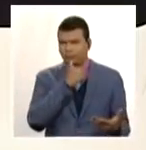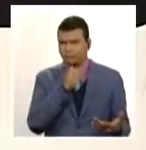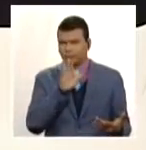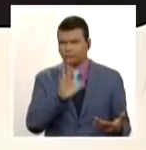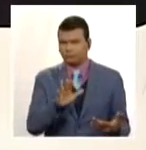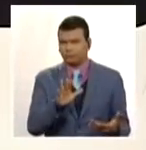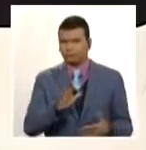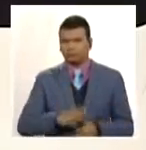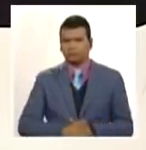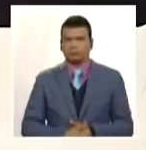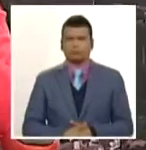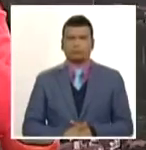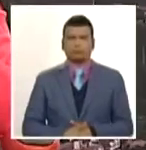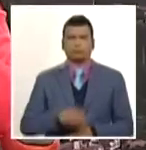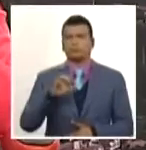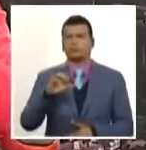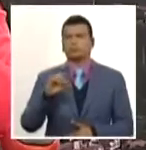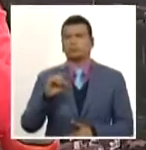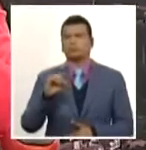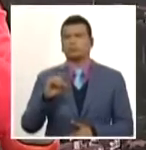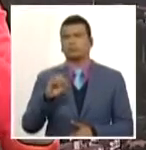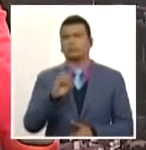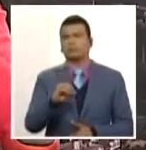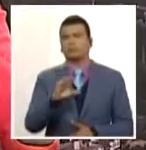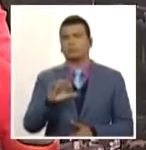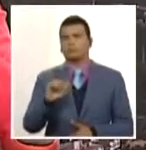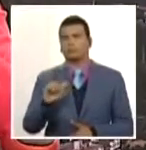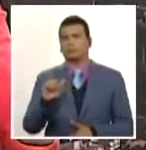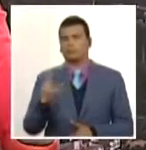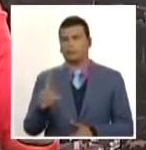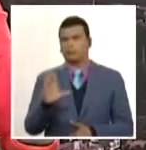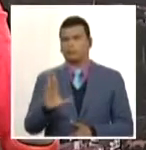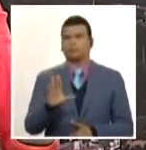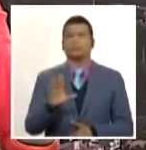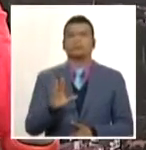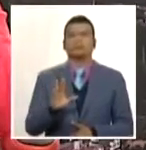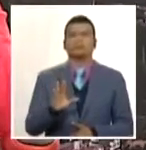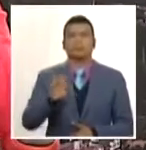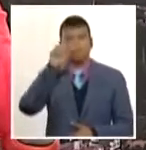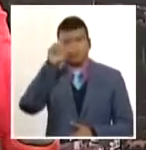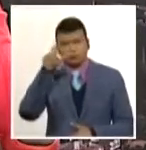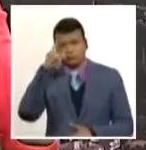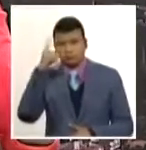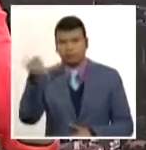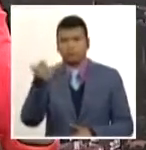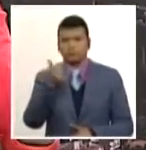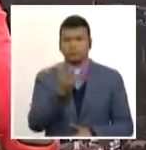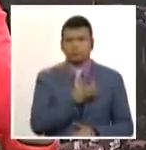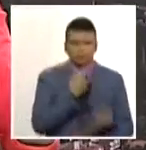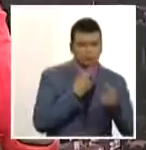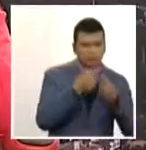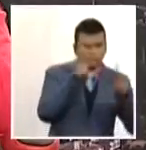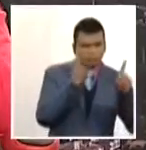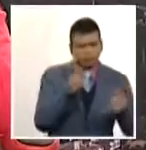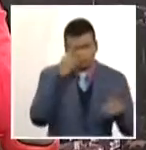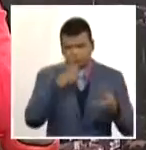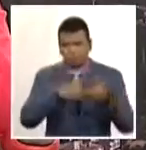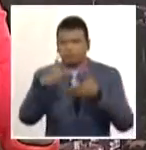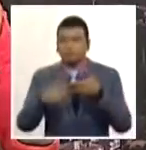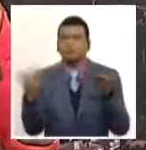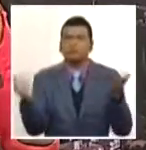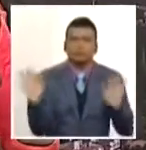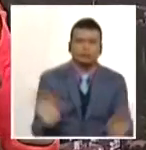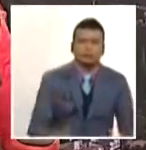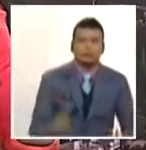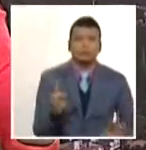administración y decisión, es donde se sientan los 4 gobernadores, gobierno central, gobierno departamental y gobierno municipal, a tomar las decisiones de cuáles son los proyectos